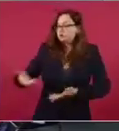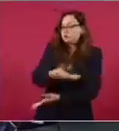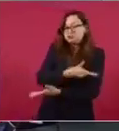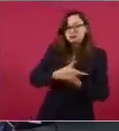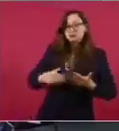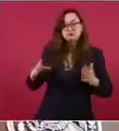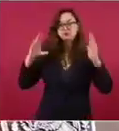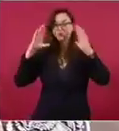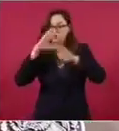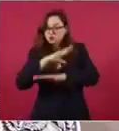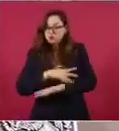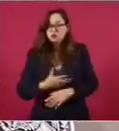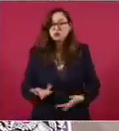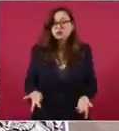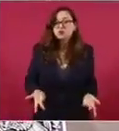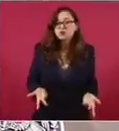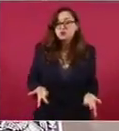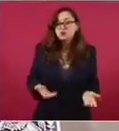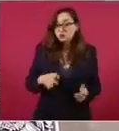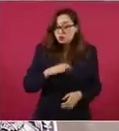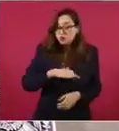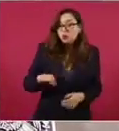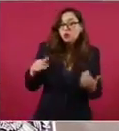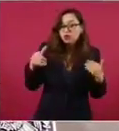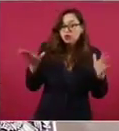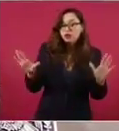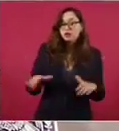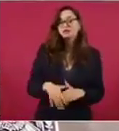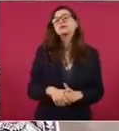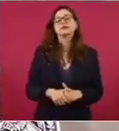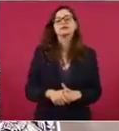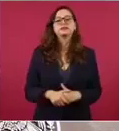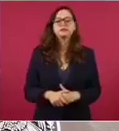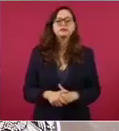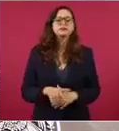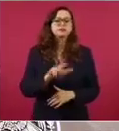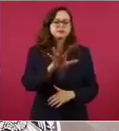pues yo quiero mucho a mi hermano,